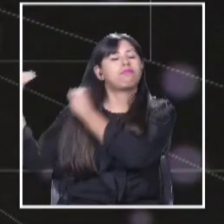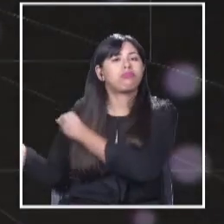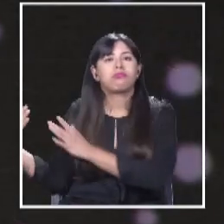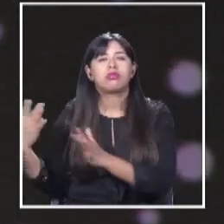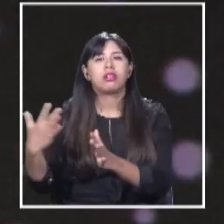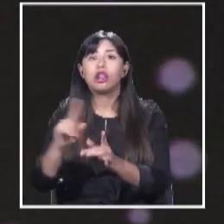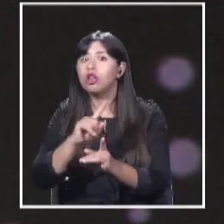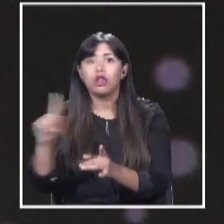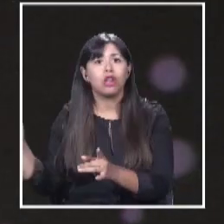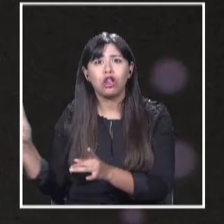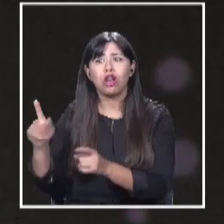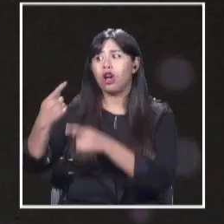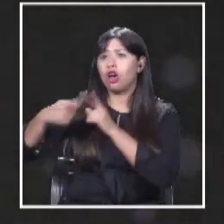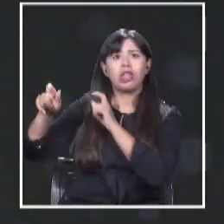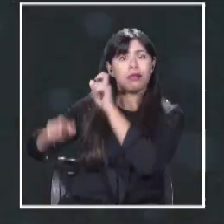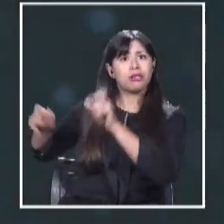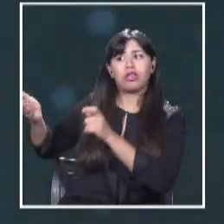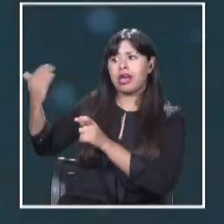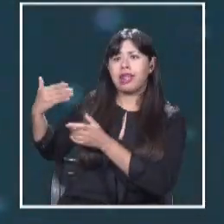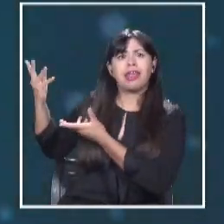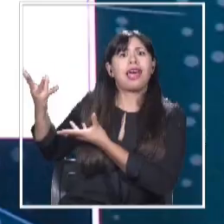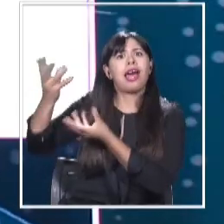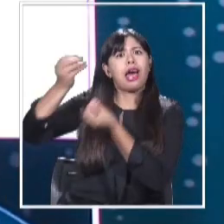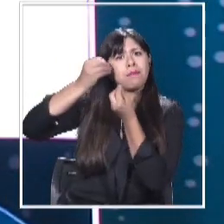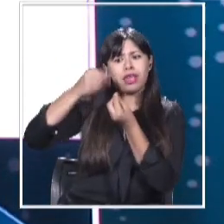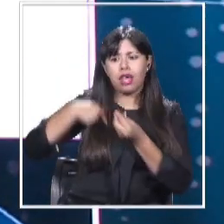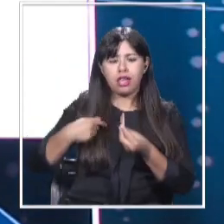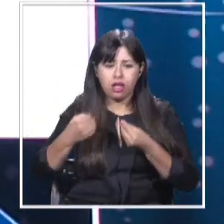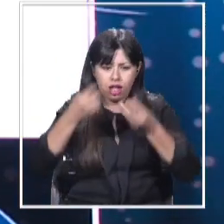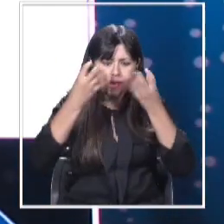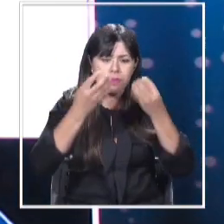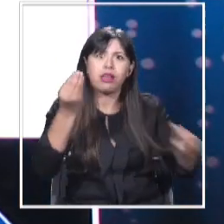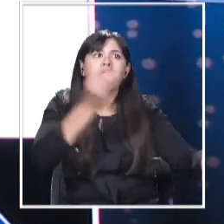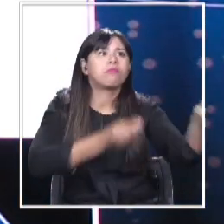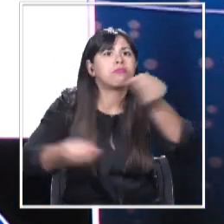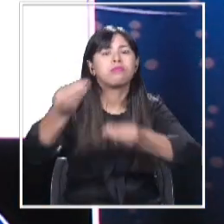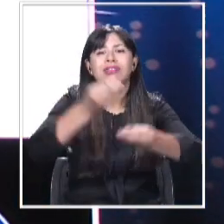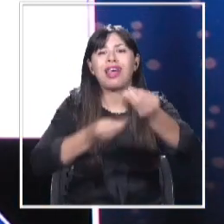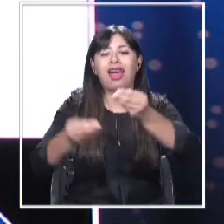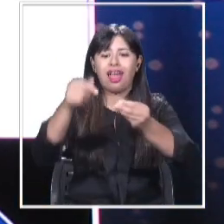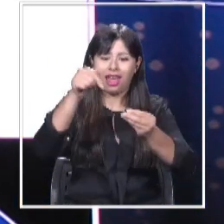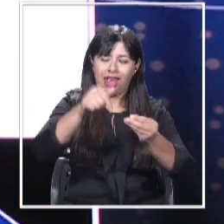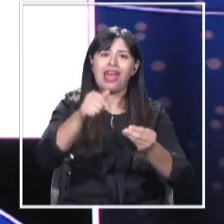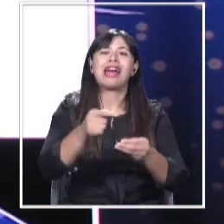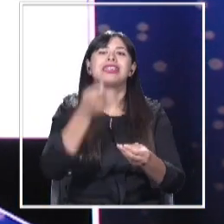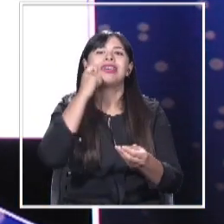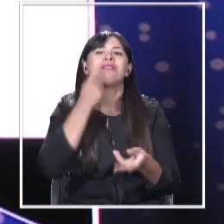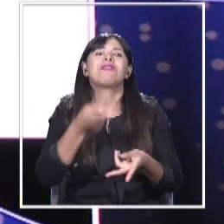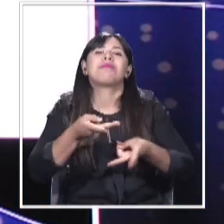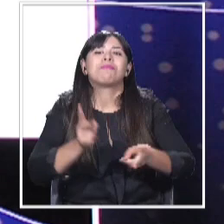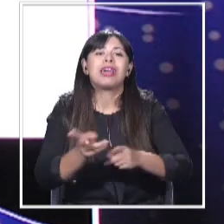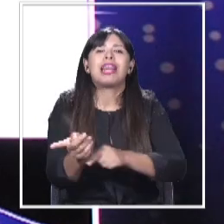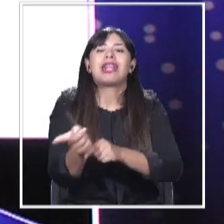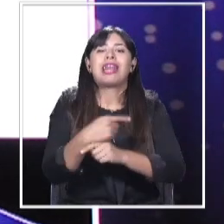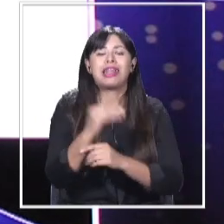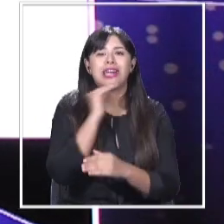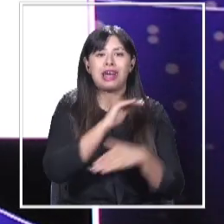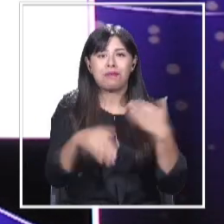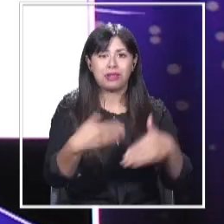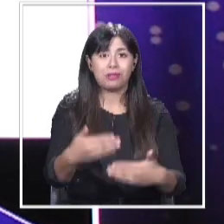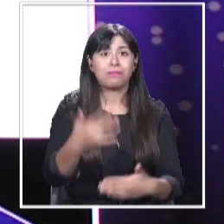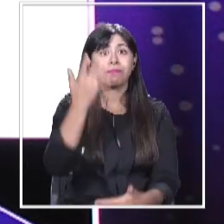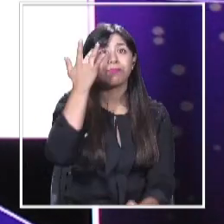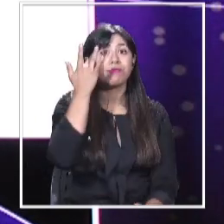lo que otros han aprendido, nos permite avanzar muchísimo más rápido. De forma que la inteligencia se ha convertido ya no en